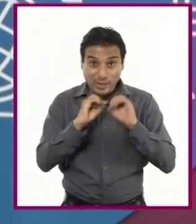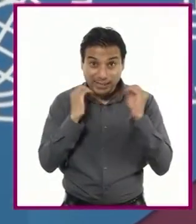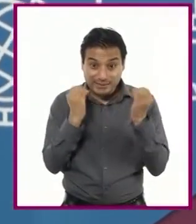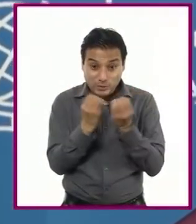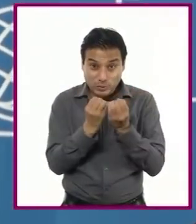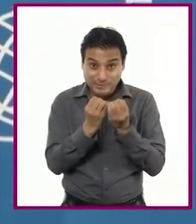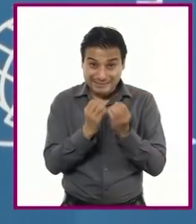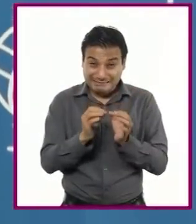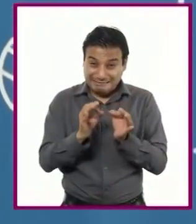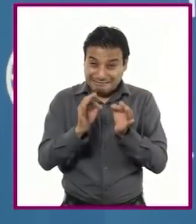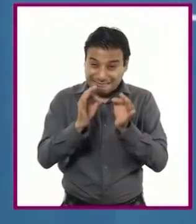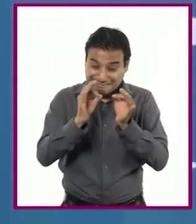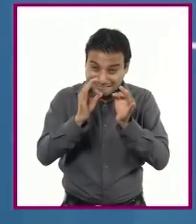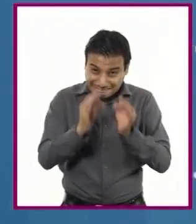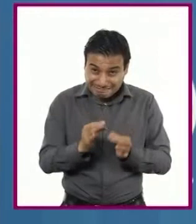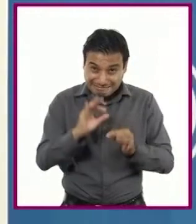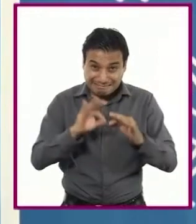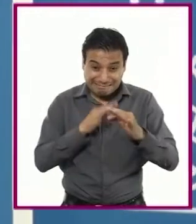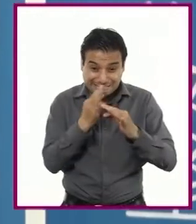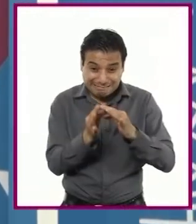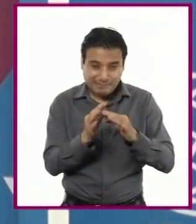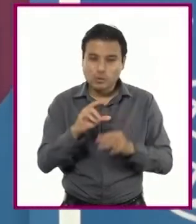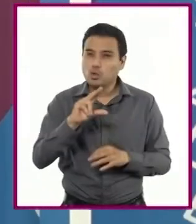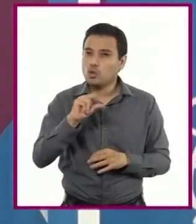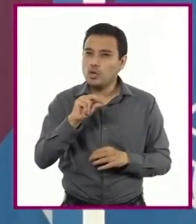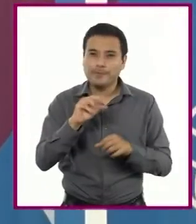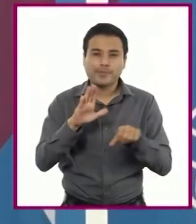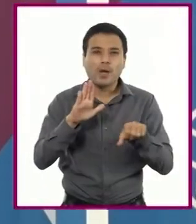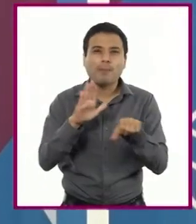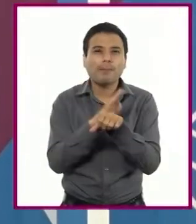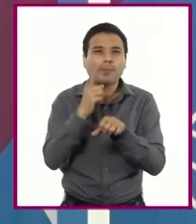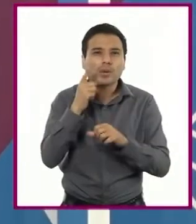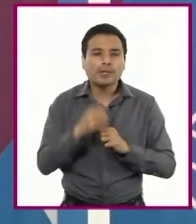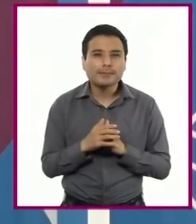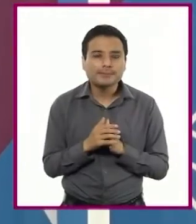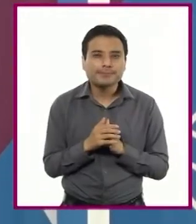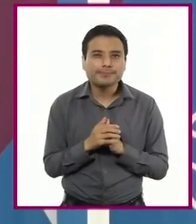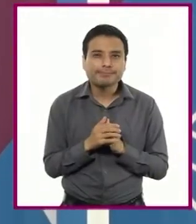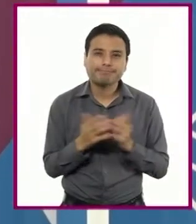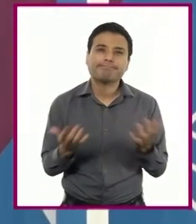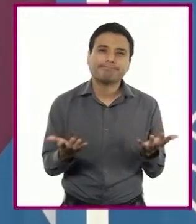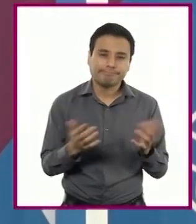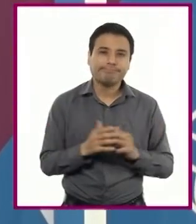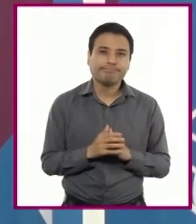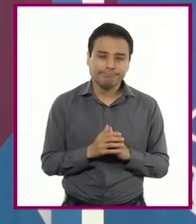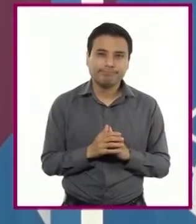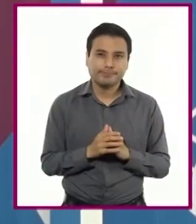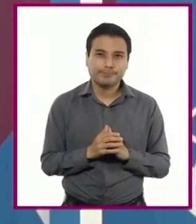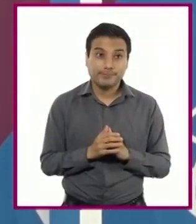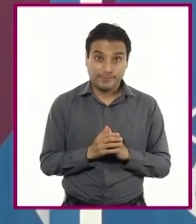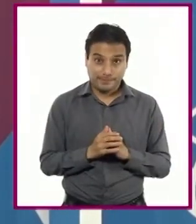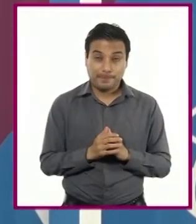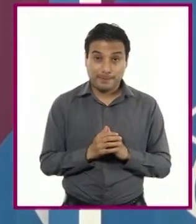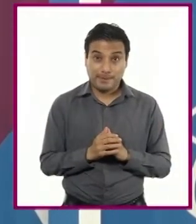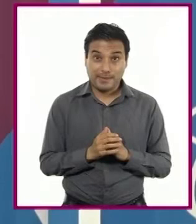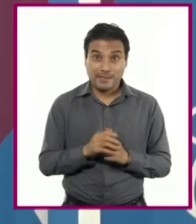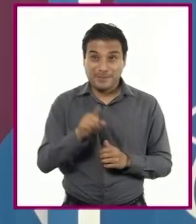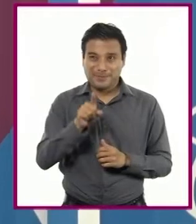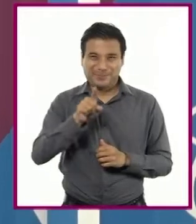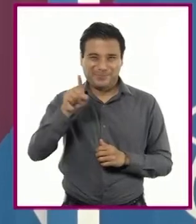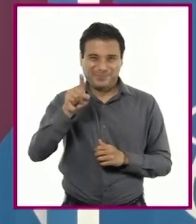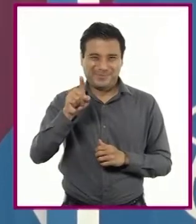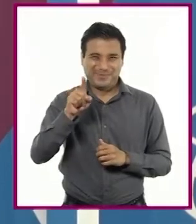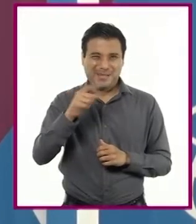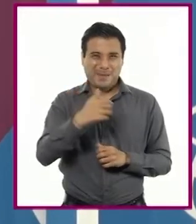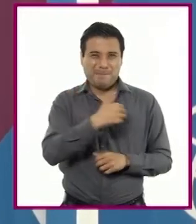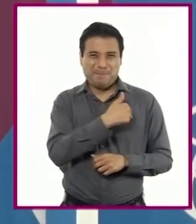cumplió a cabalidad su cometido, pues los descontentos ocasionados por los castigos impuestos a los miembros de la